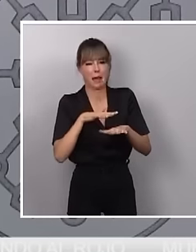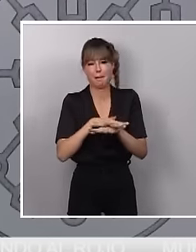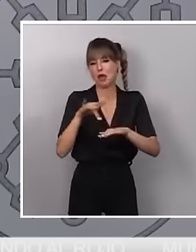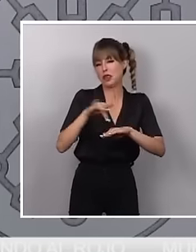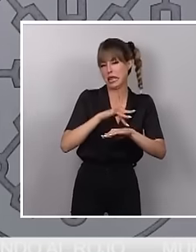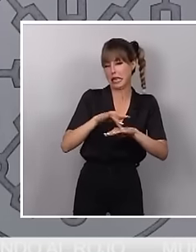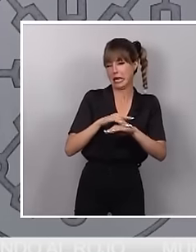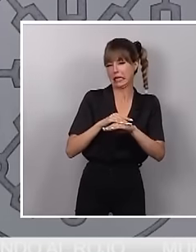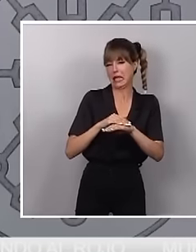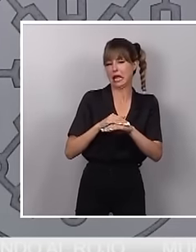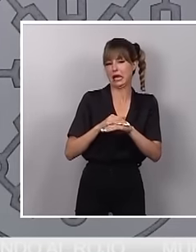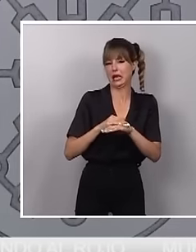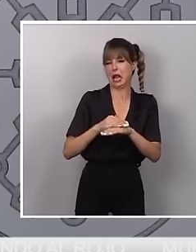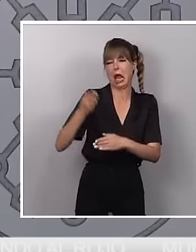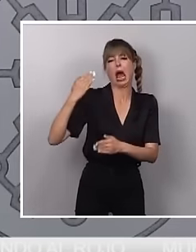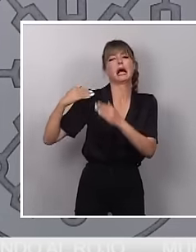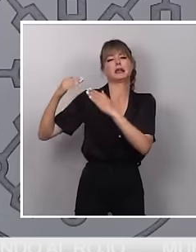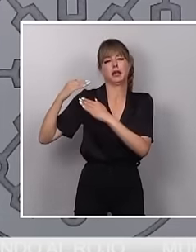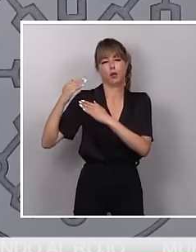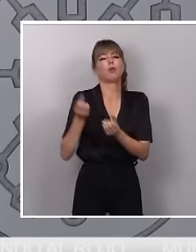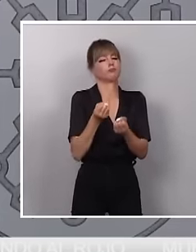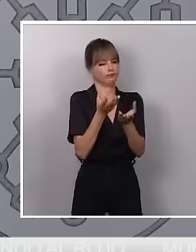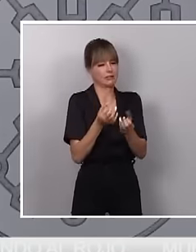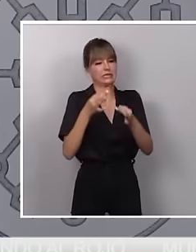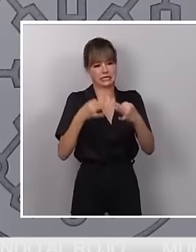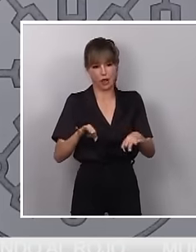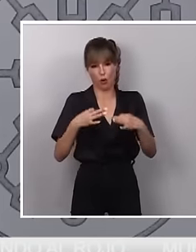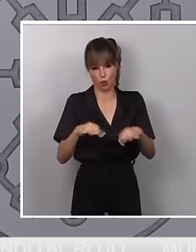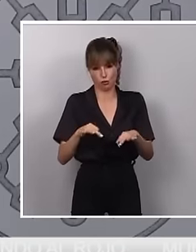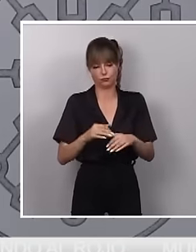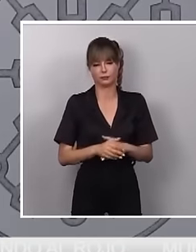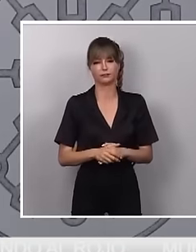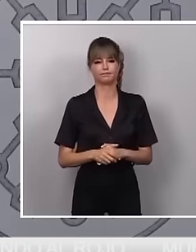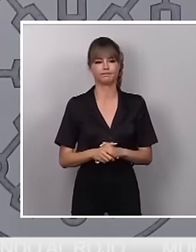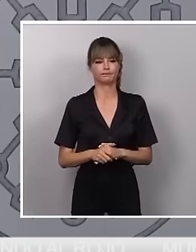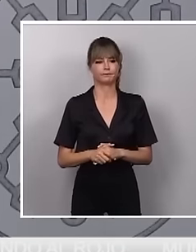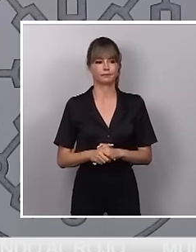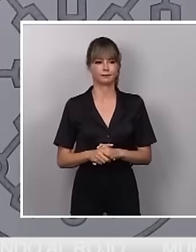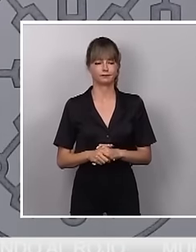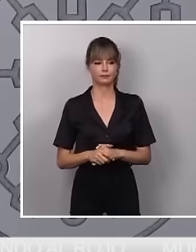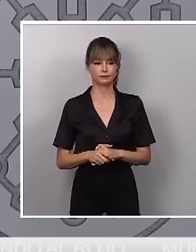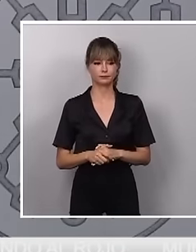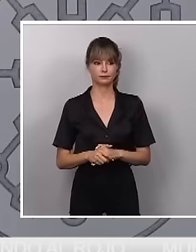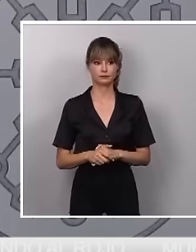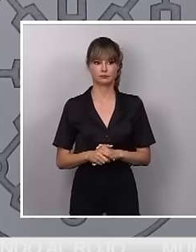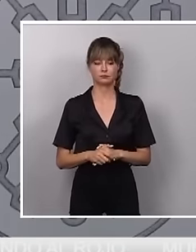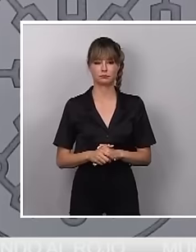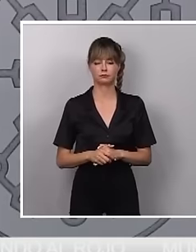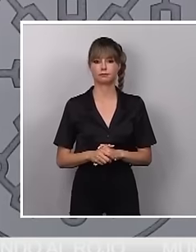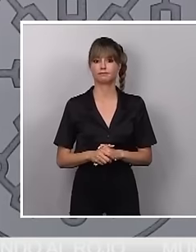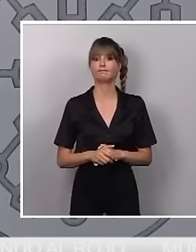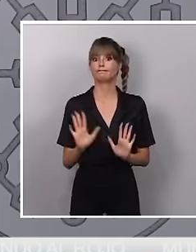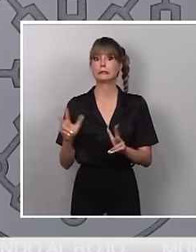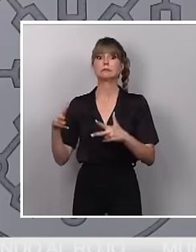conservador. No se preocupen porque ese momento llegará. A este no caso, a este,